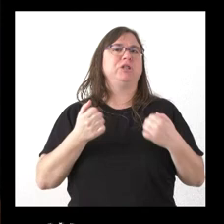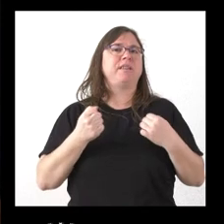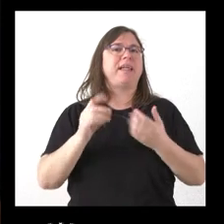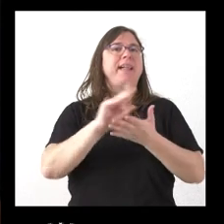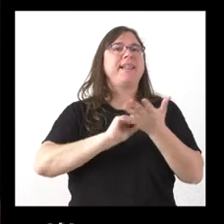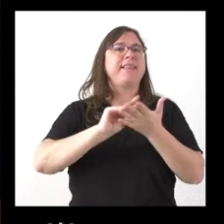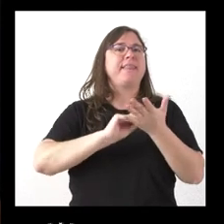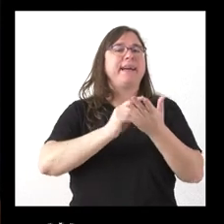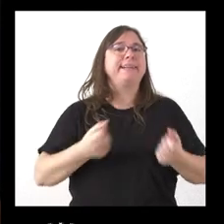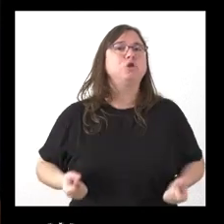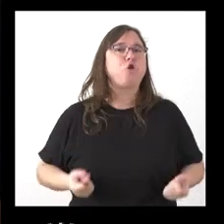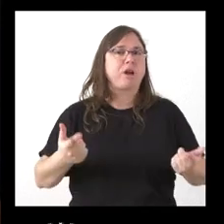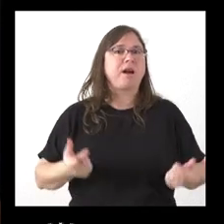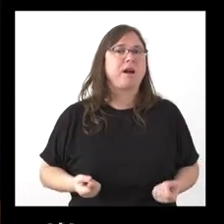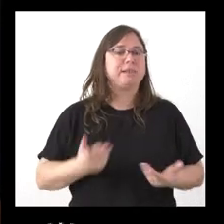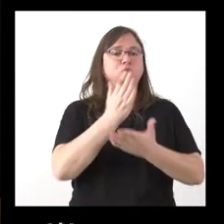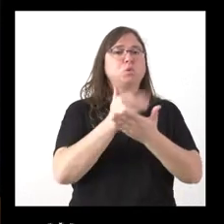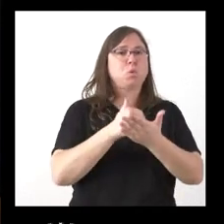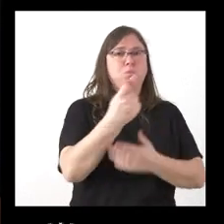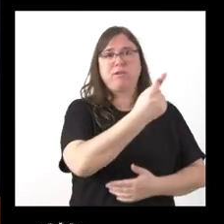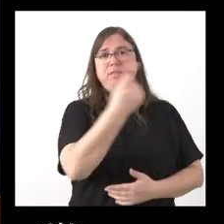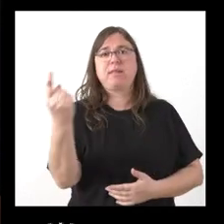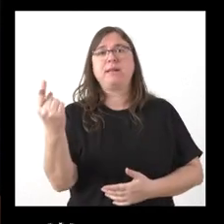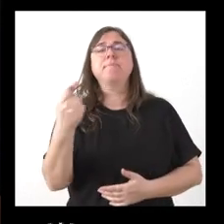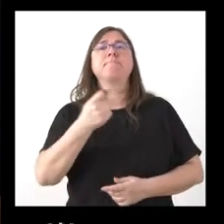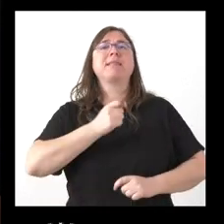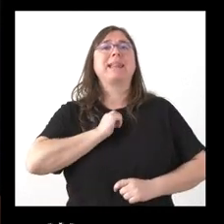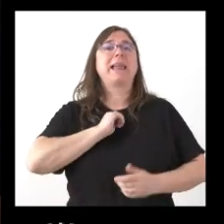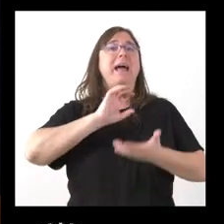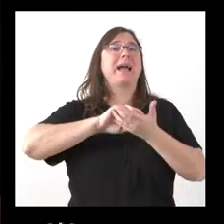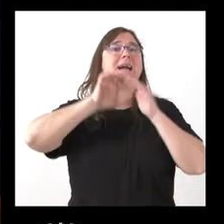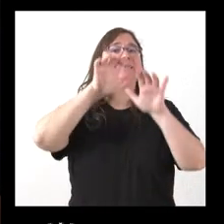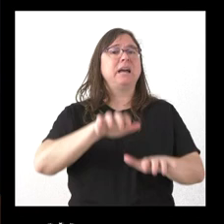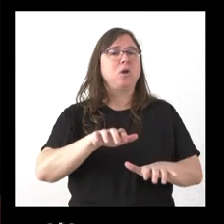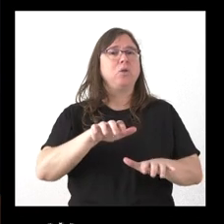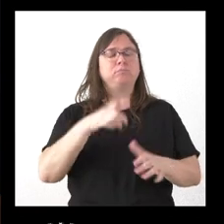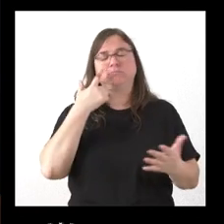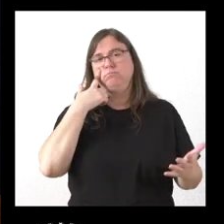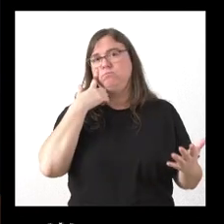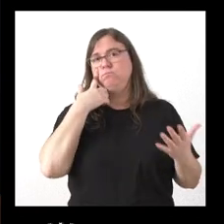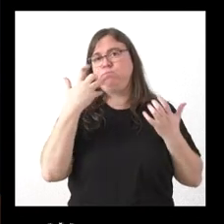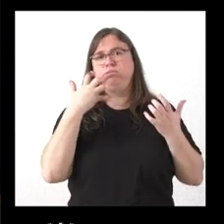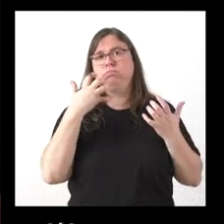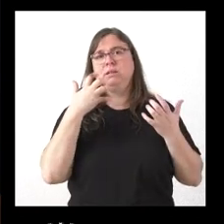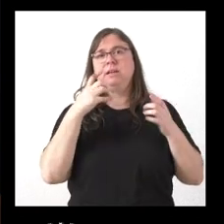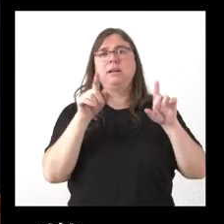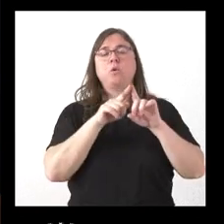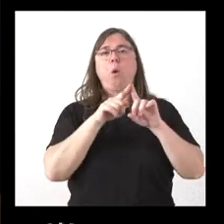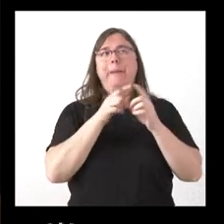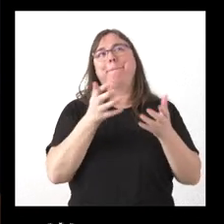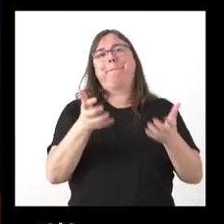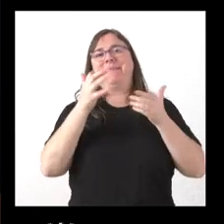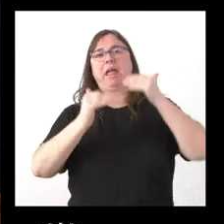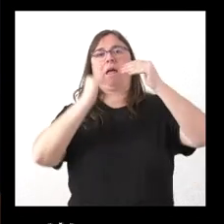de gasto e inversión por comunidades autónomas y que nos sitúan a Castilla y león claramente en una posición de ventaja